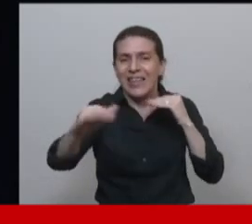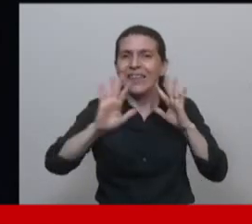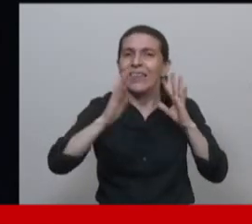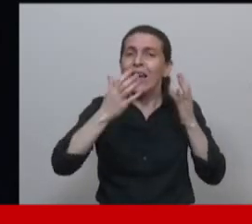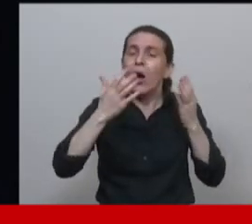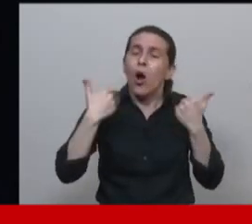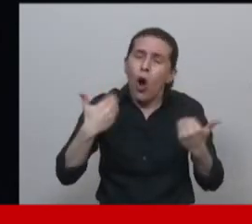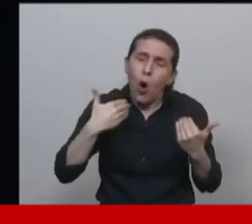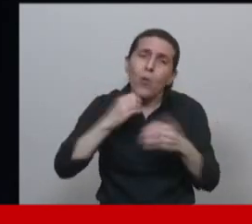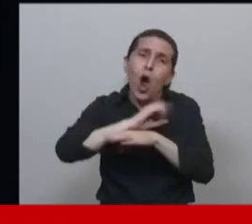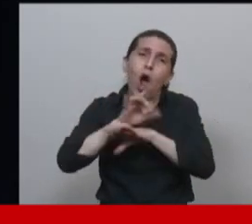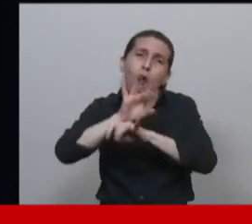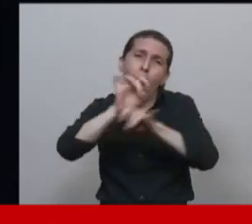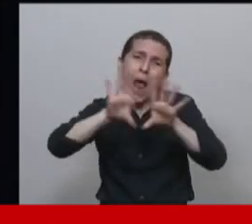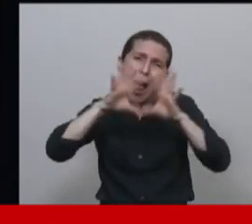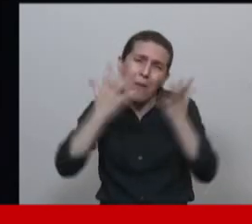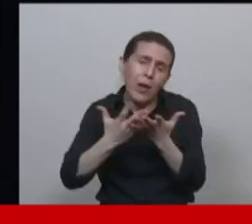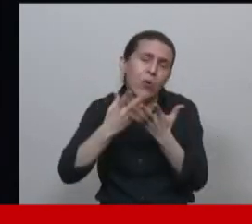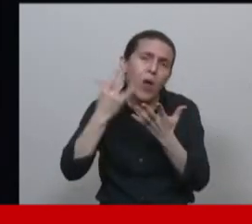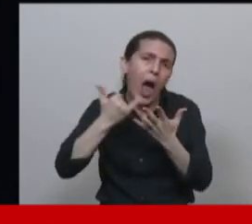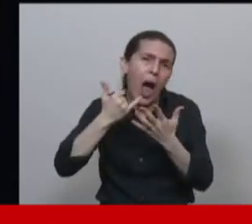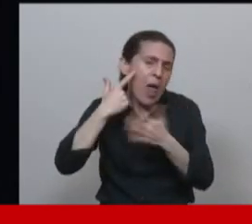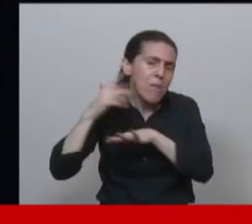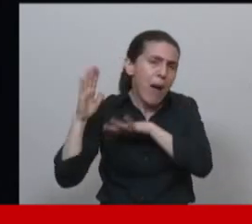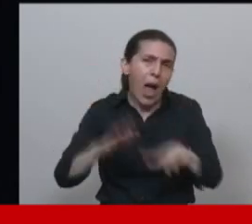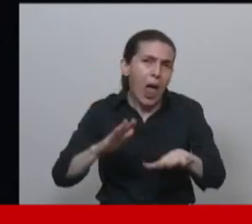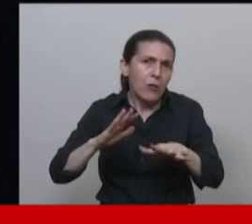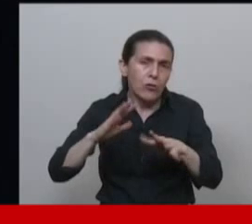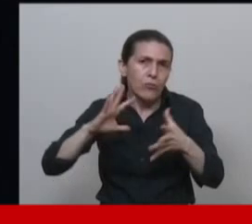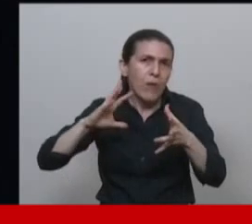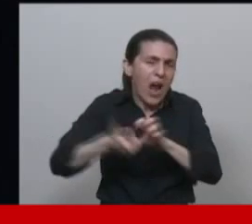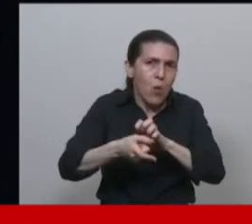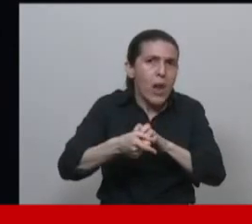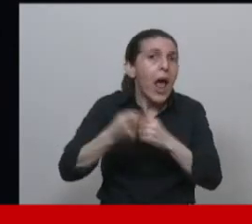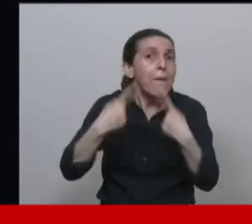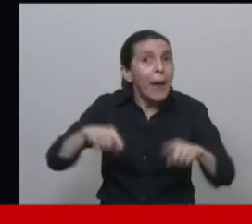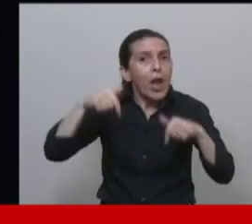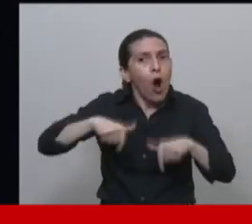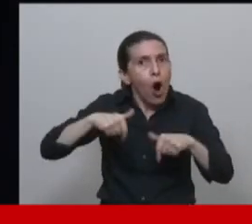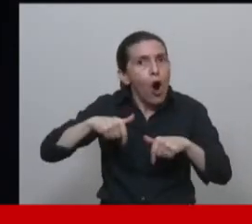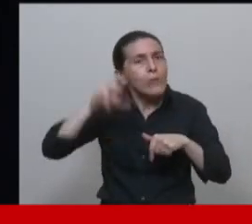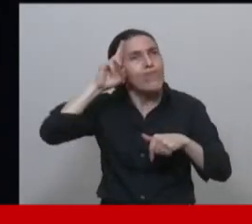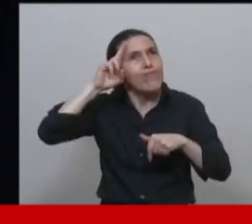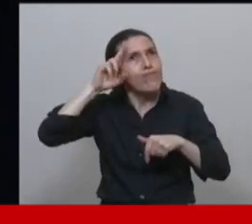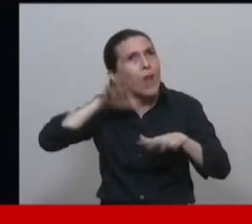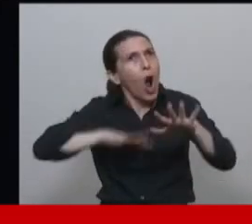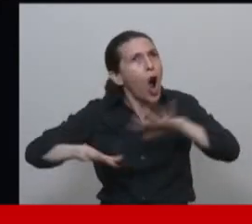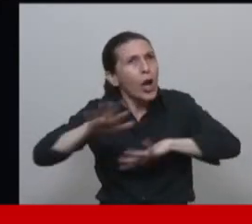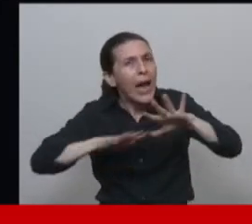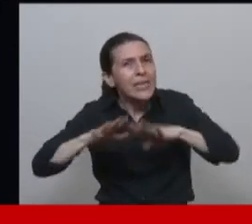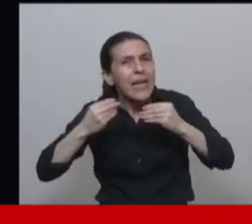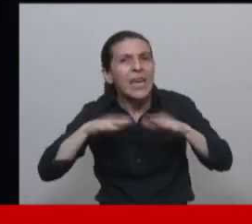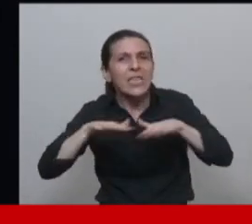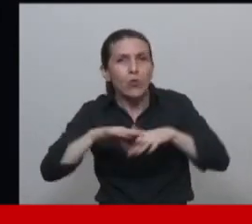sido un golpe muy fuerte, estamos viviendo tiempos difíciles, pero hoy nos estamos ocupando de administrar esa situación de